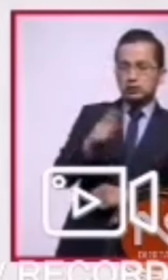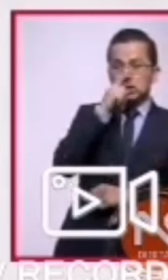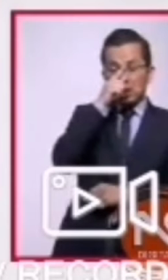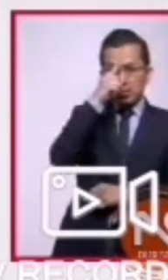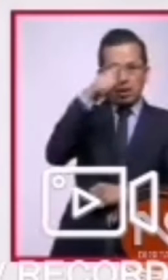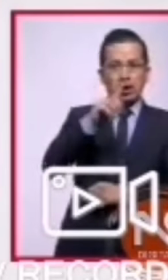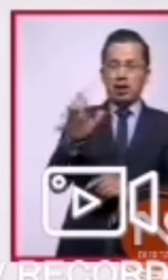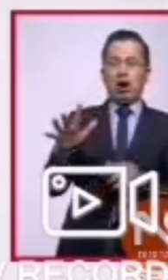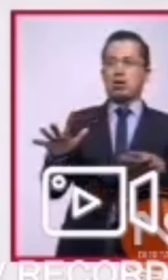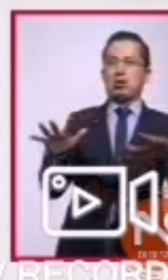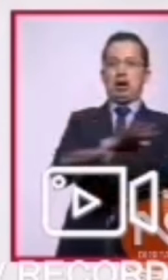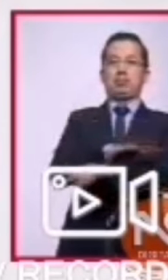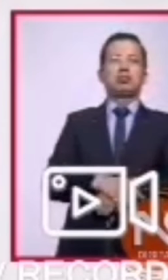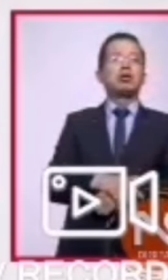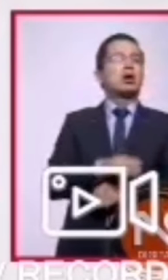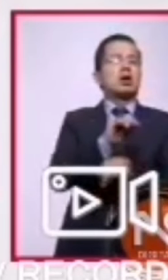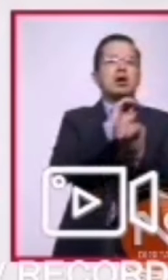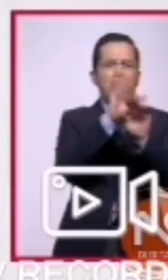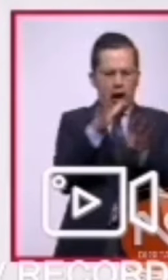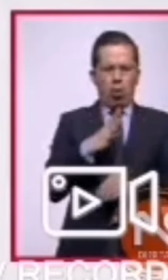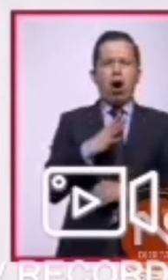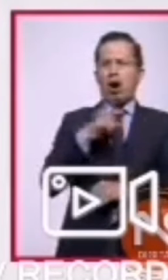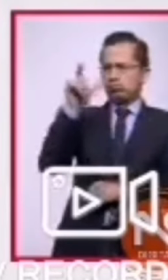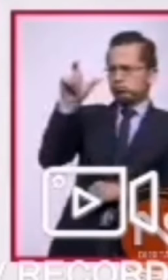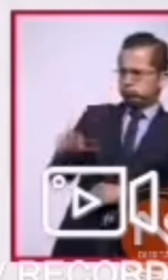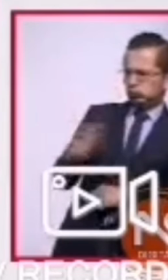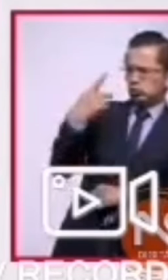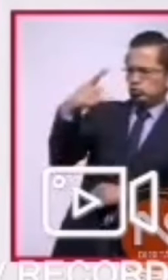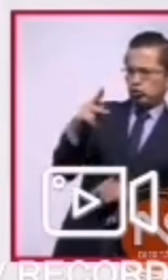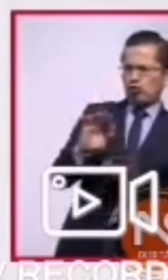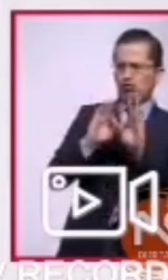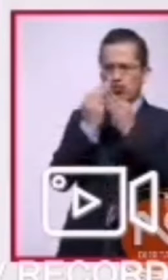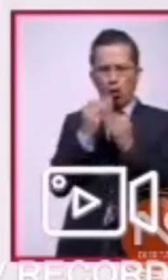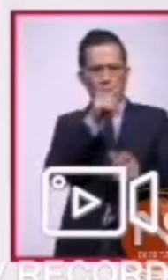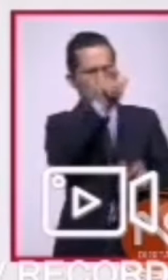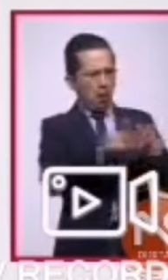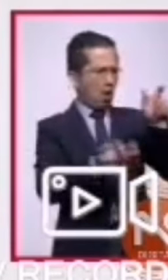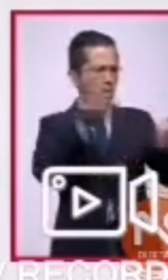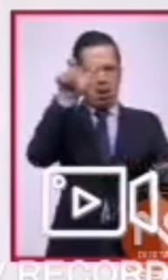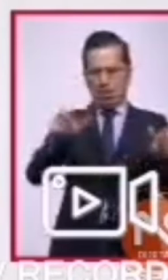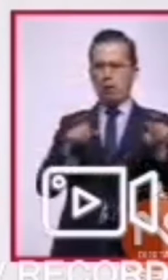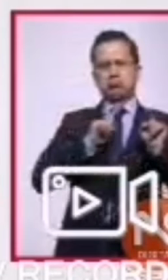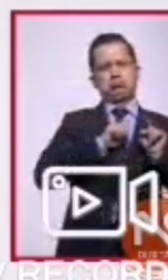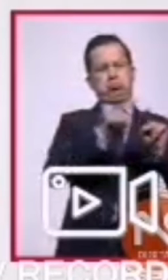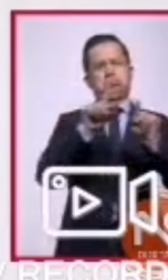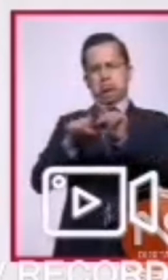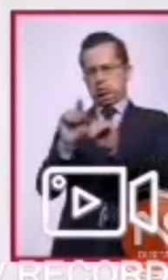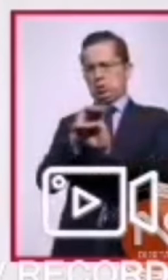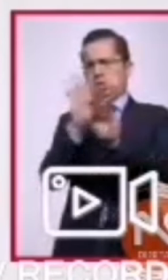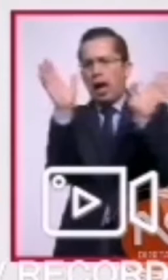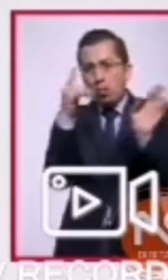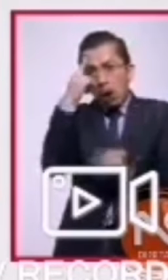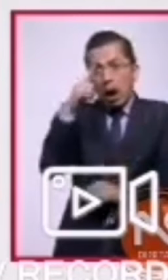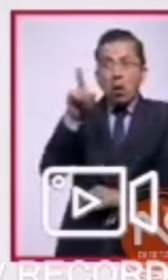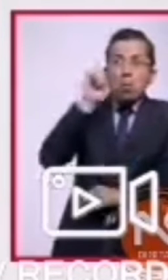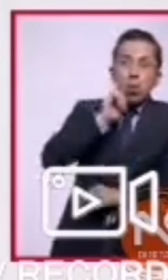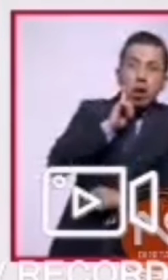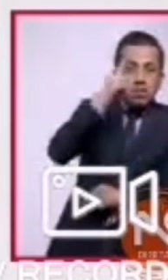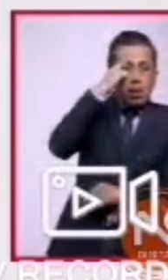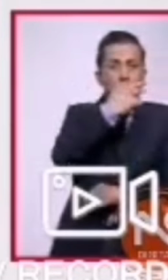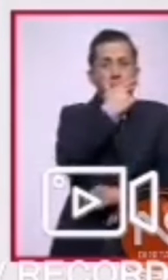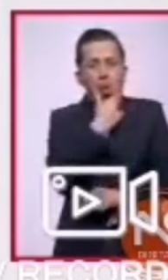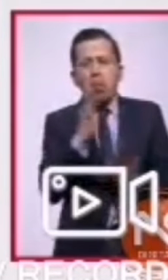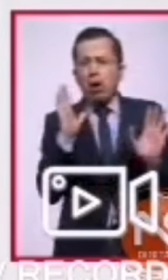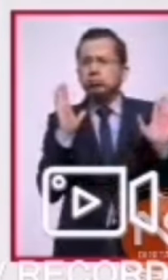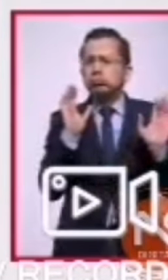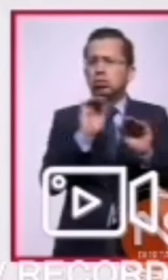Claro que hay muchas maneras de ser, claro que hay muchas maneras de ejercer tu feminidad o tu masculinidad. Y eso lo